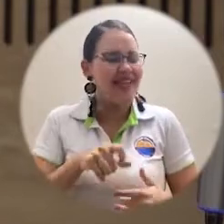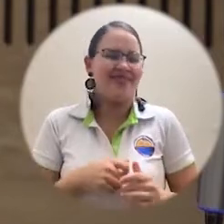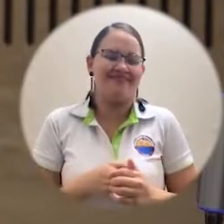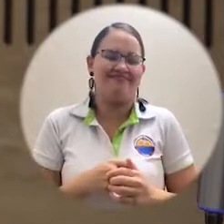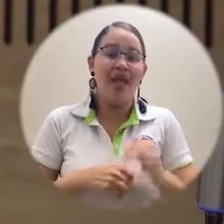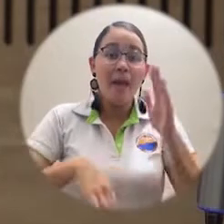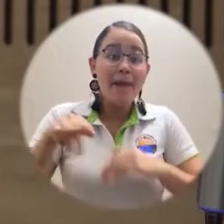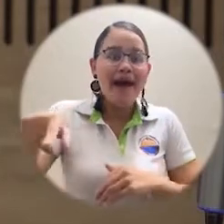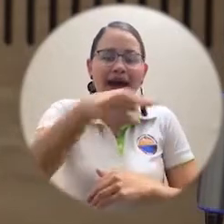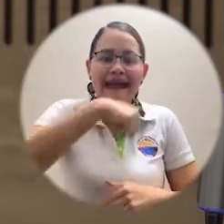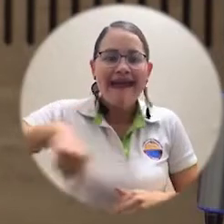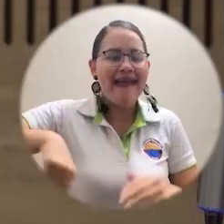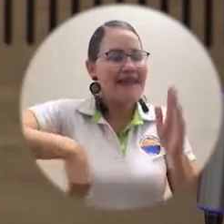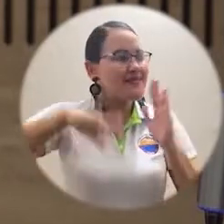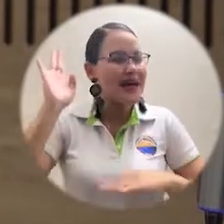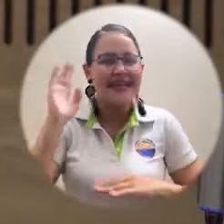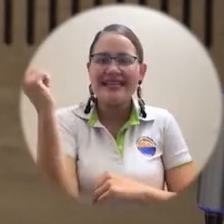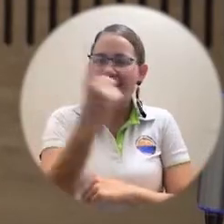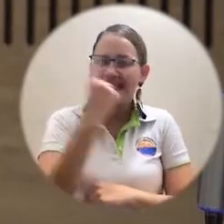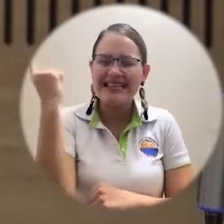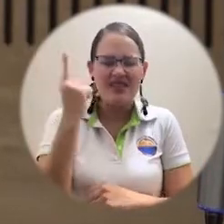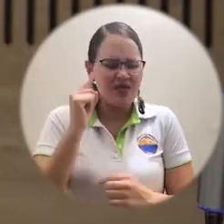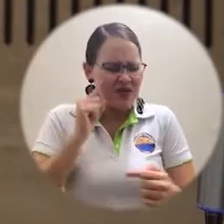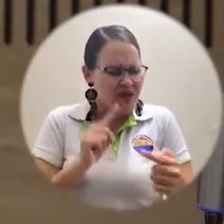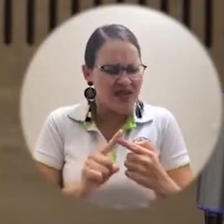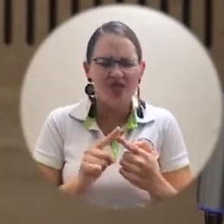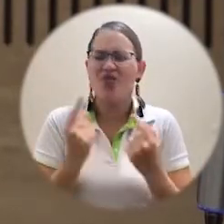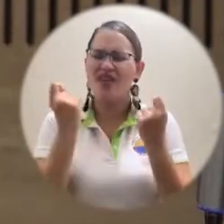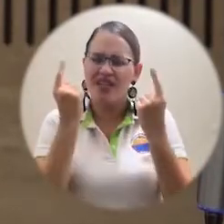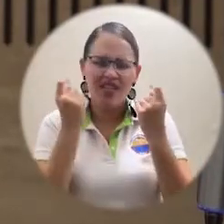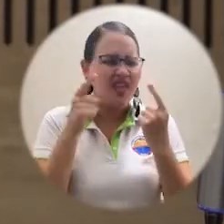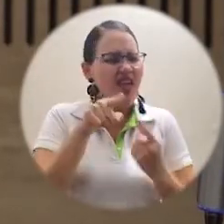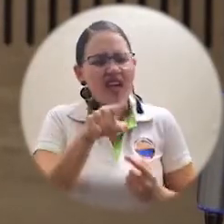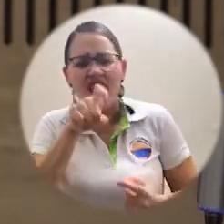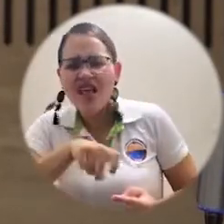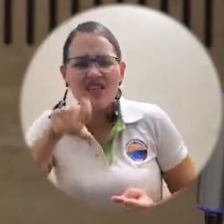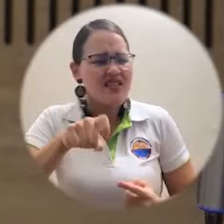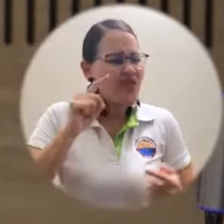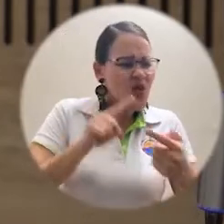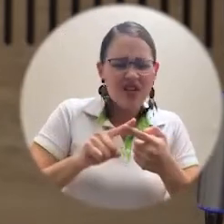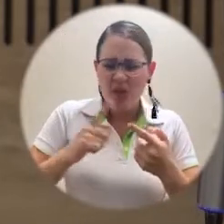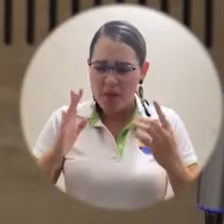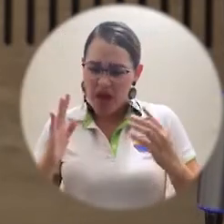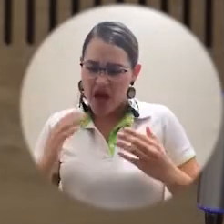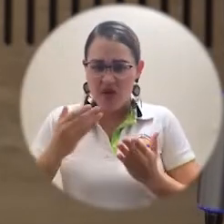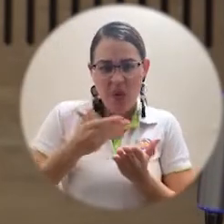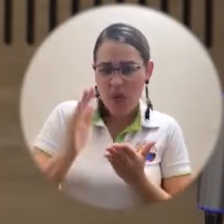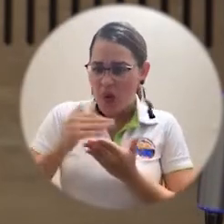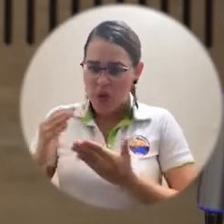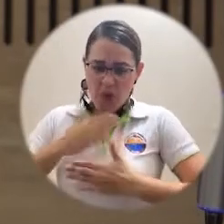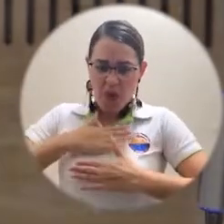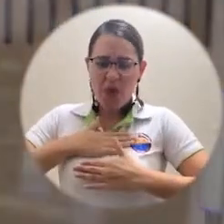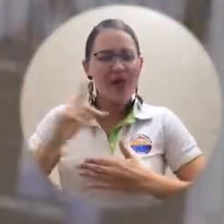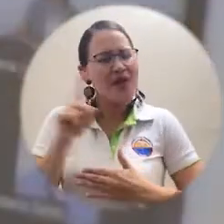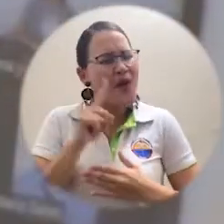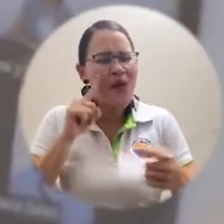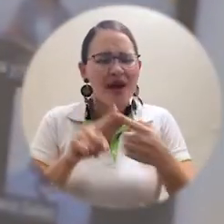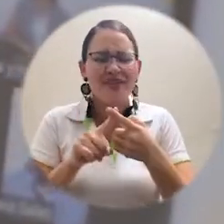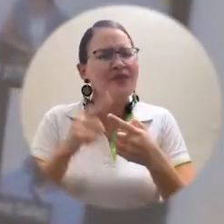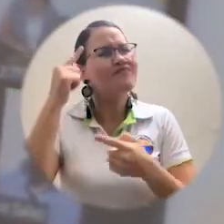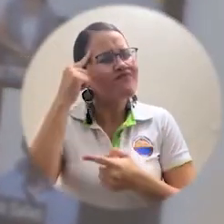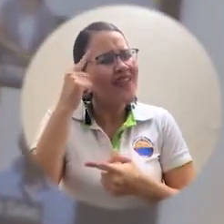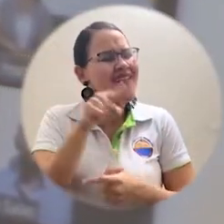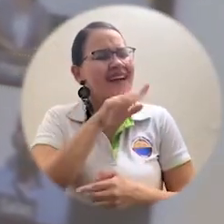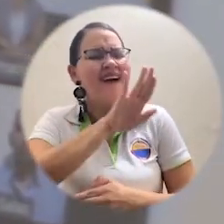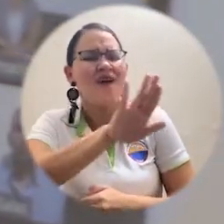Una sociedad mucho más ética y comprometida con el otro, más comprometida con acumular menos y aportar más, más